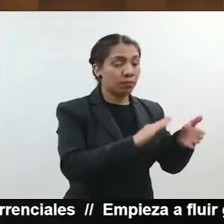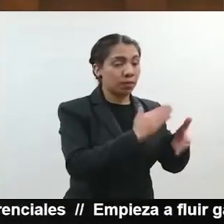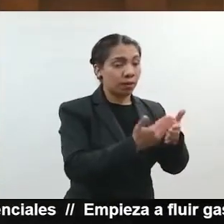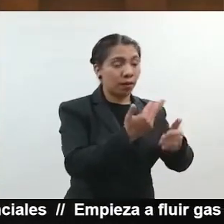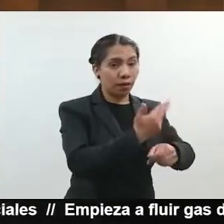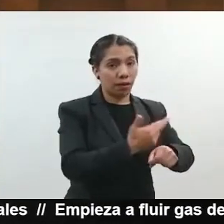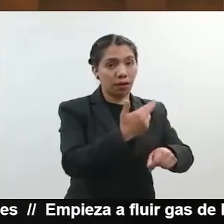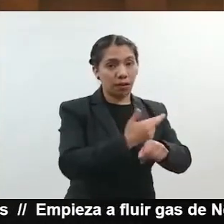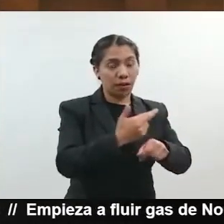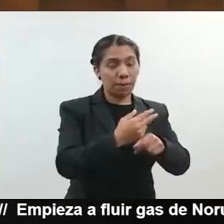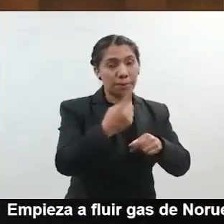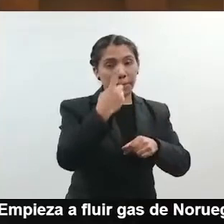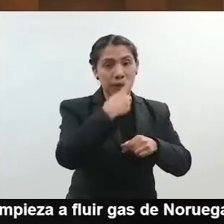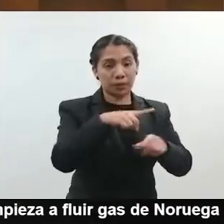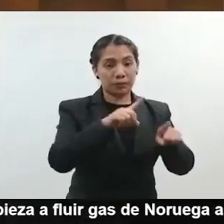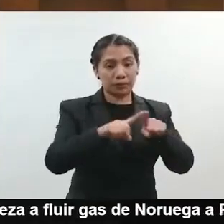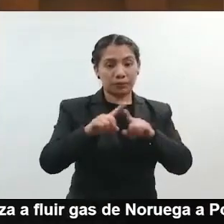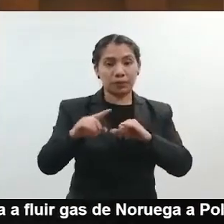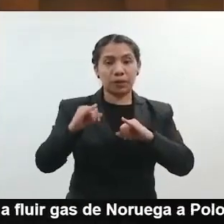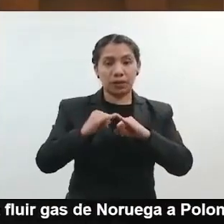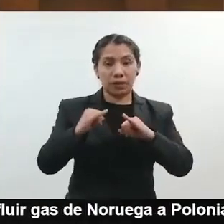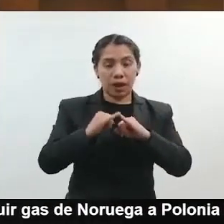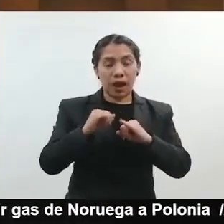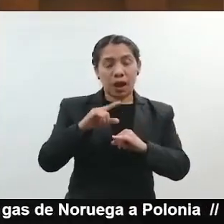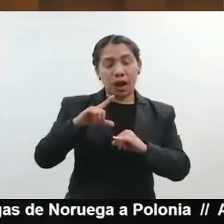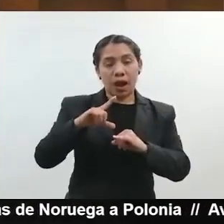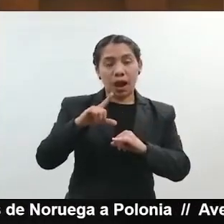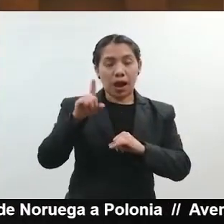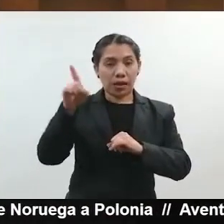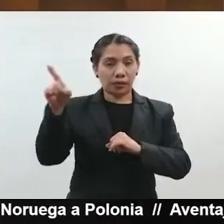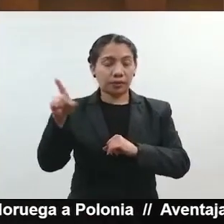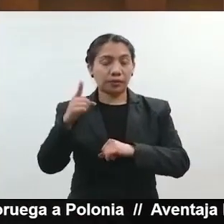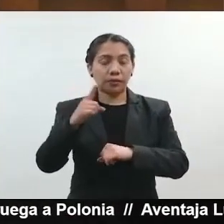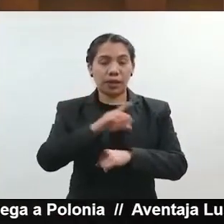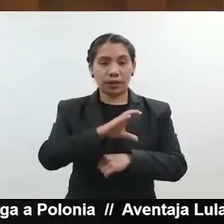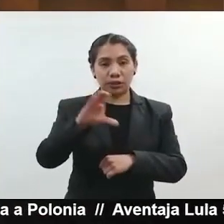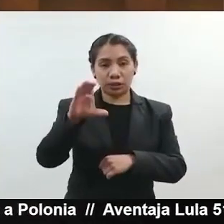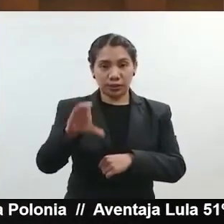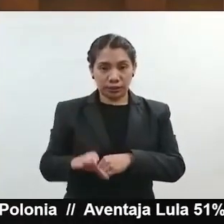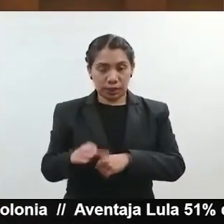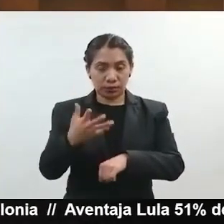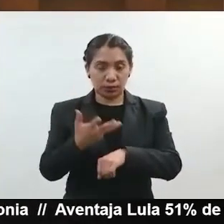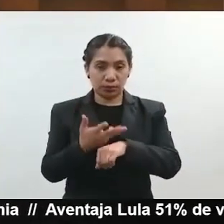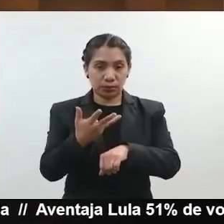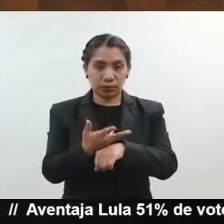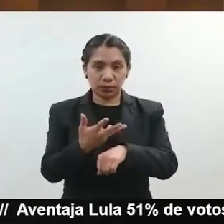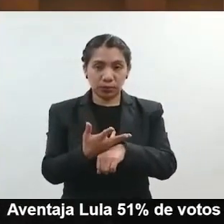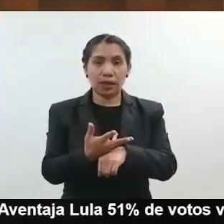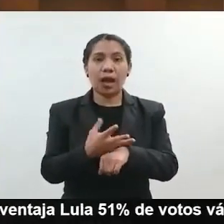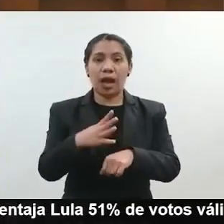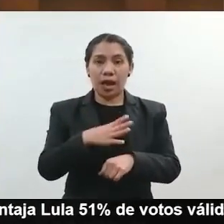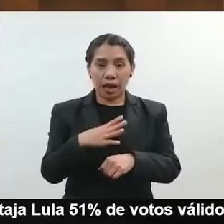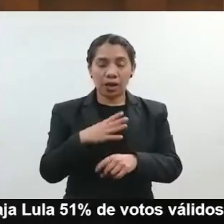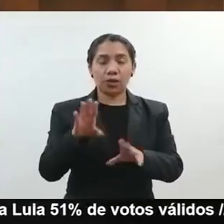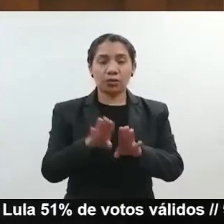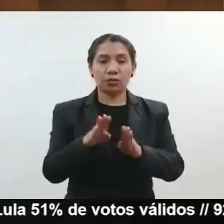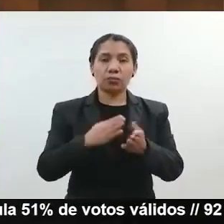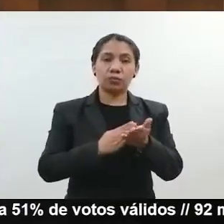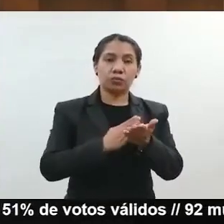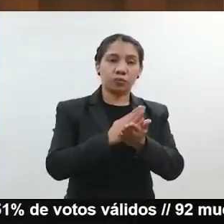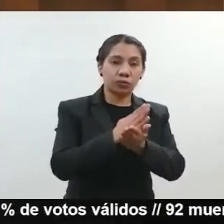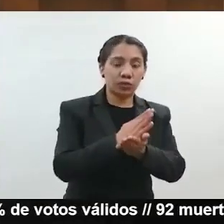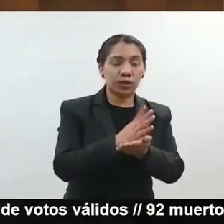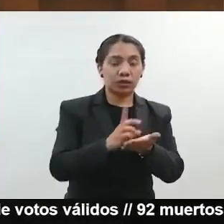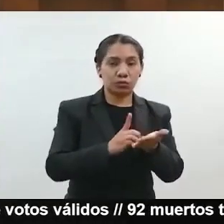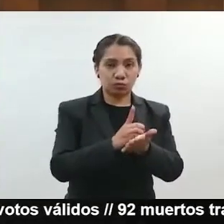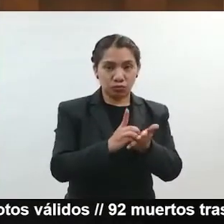las autoridades en Chicago, que existió trasiego de heroína y de cocaína en